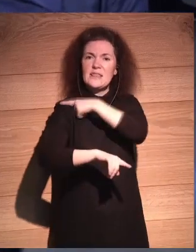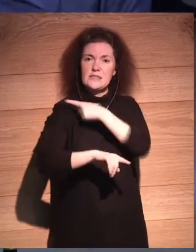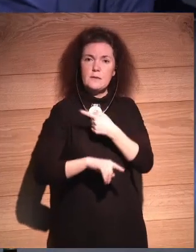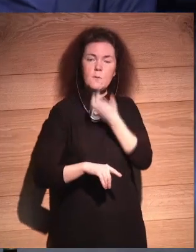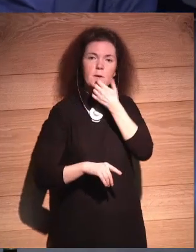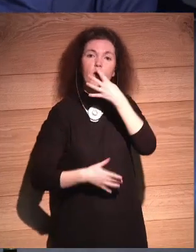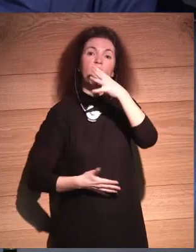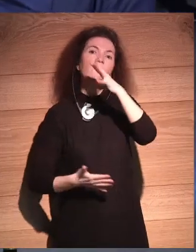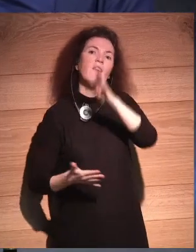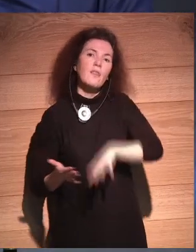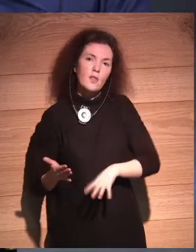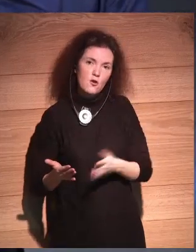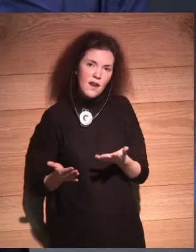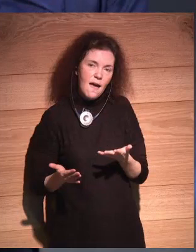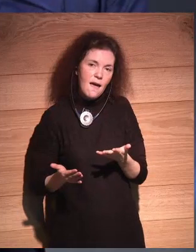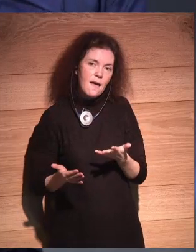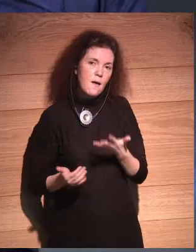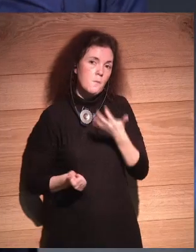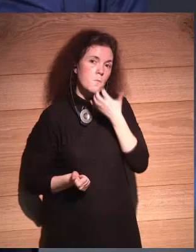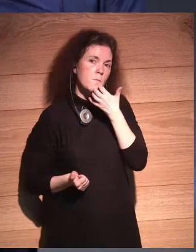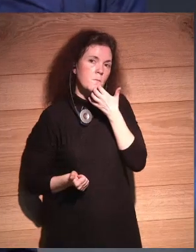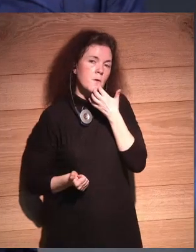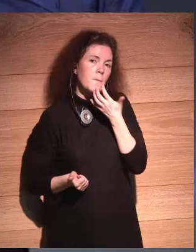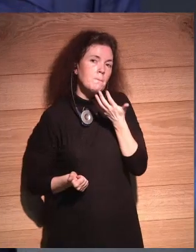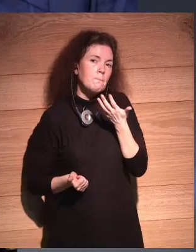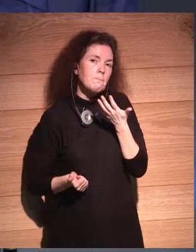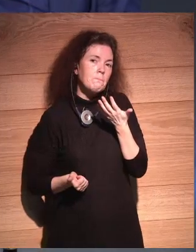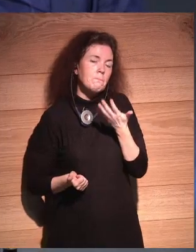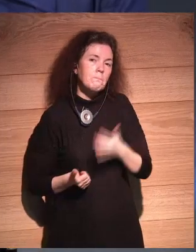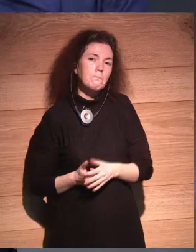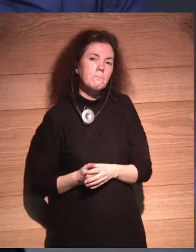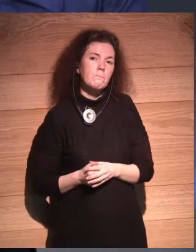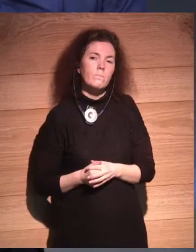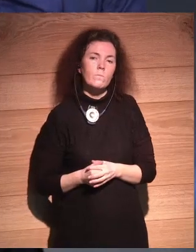ejemplo, en Barcelona, en